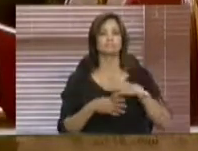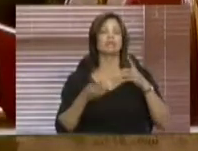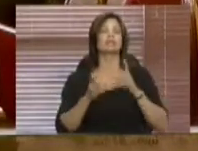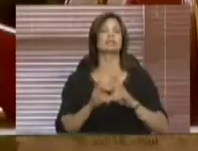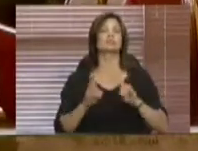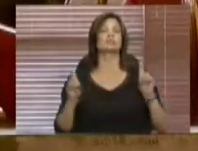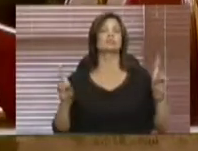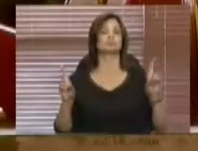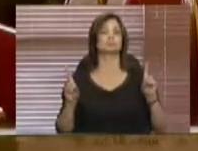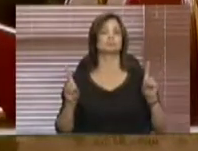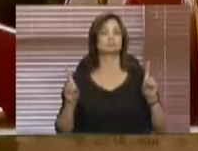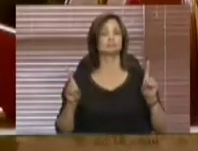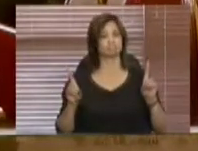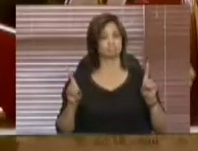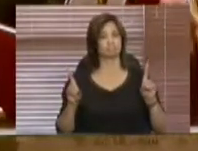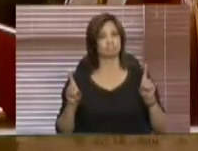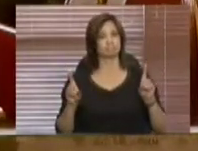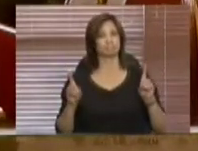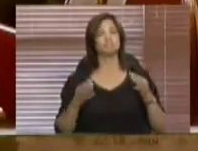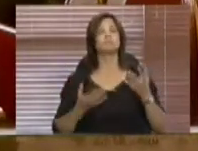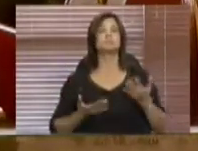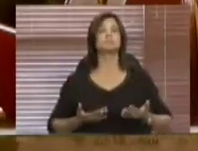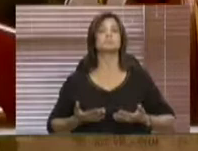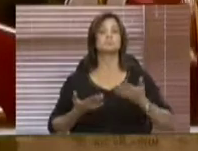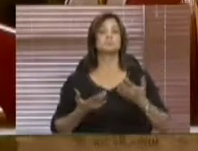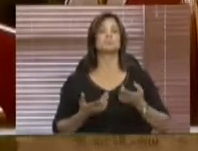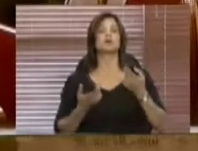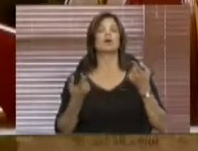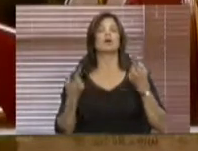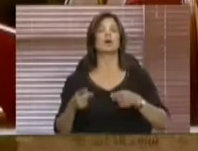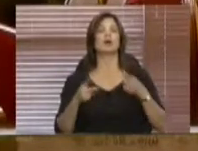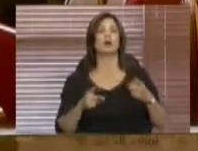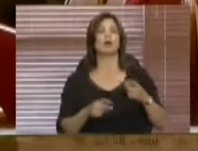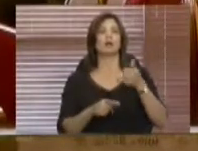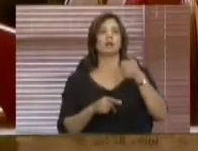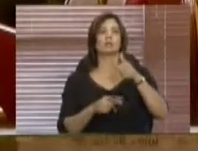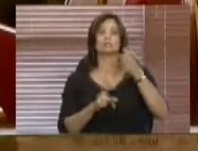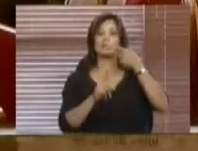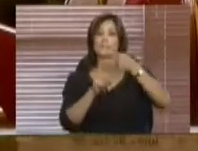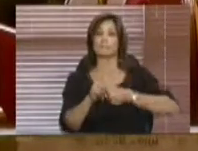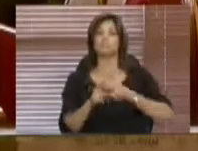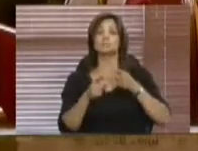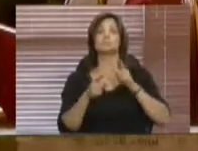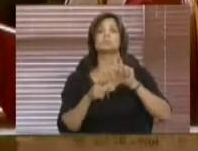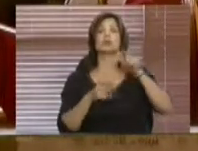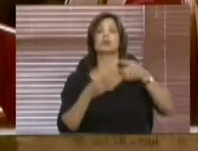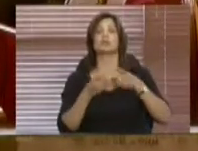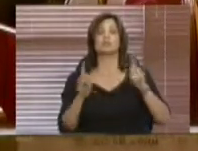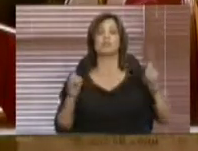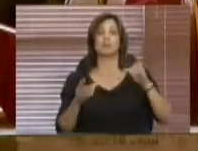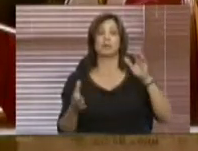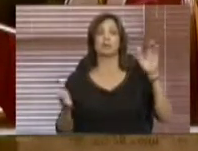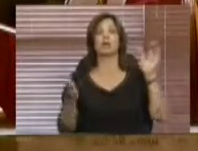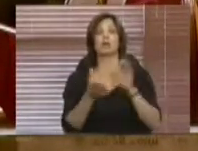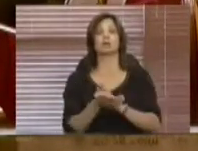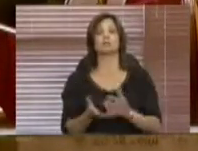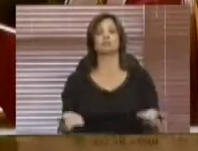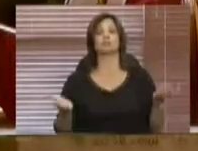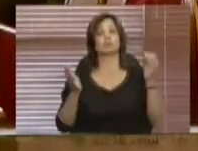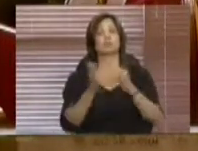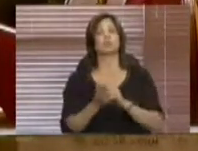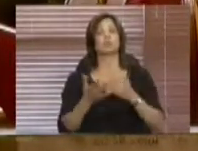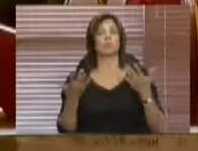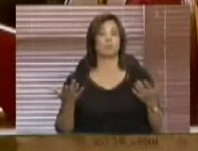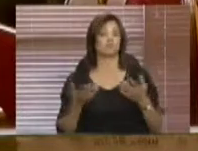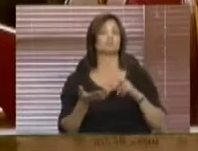divorciada, oigan bien, esperar que transcurrieran 10 meses después del divorcio para casarse de nuevo